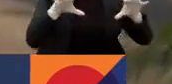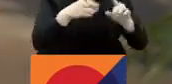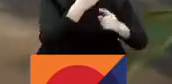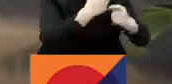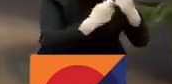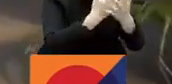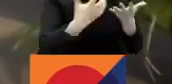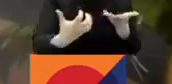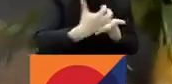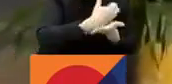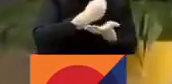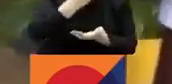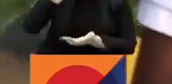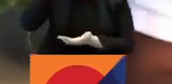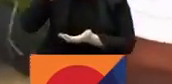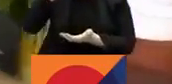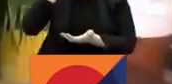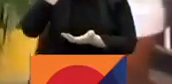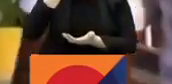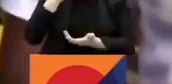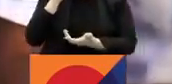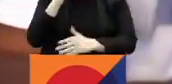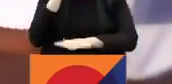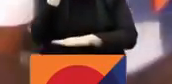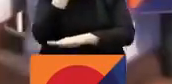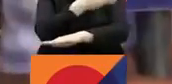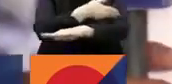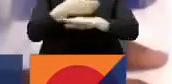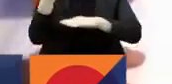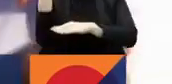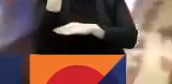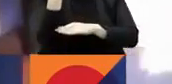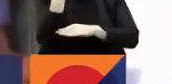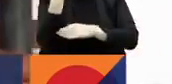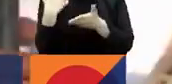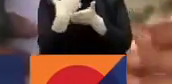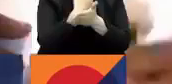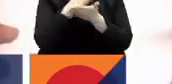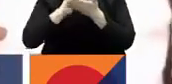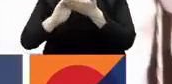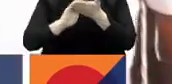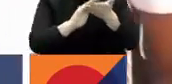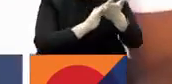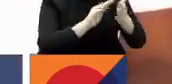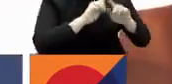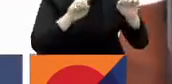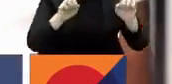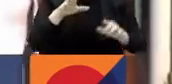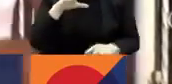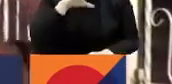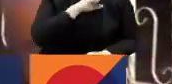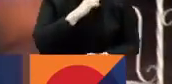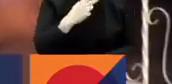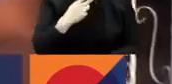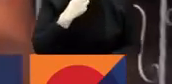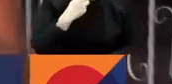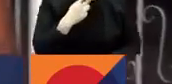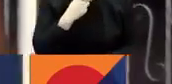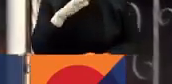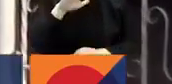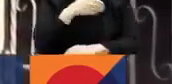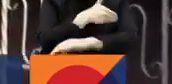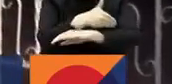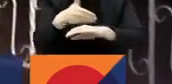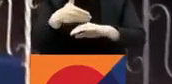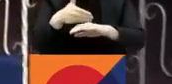se ha gastado más de 5 millones de pesos en la construcción de estos andenes, pero lamentablemente ya se quedaron sin recursos. Es por eso que se